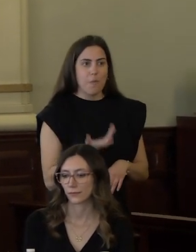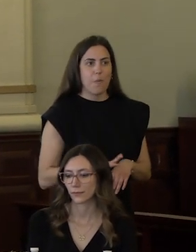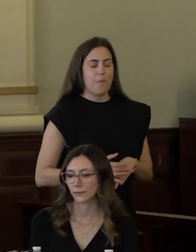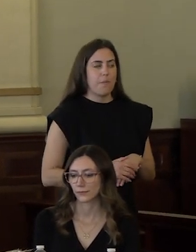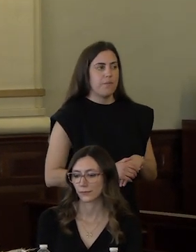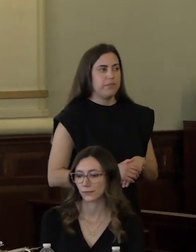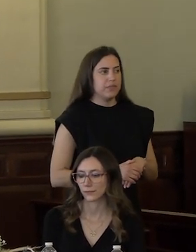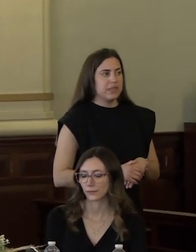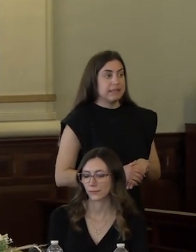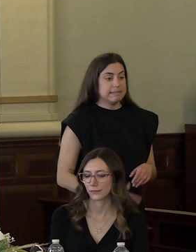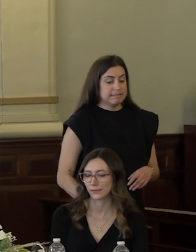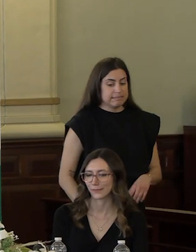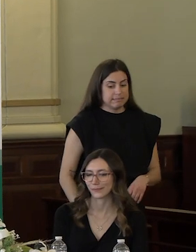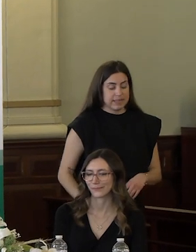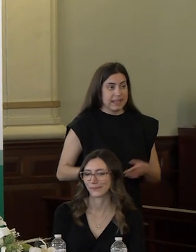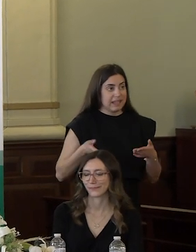Y aquella niña creció.